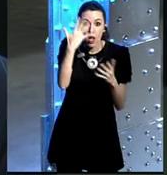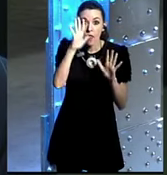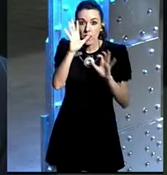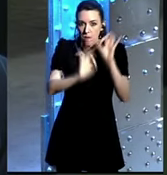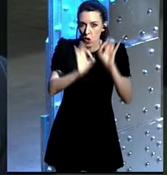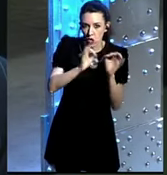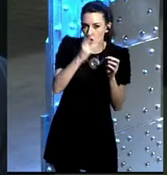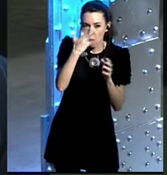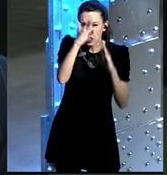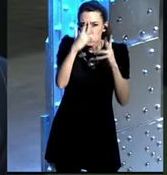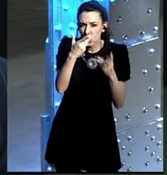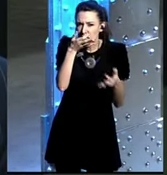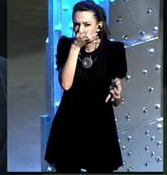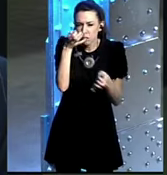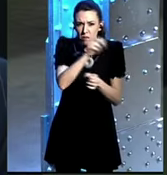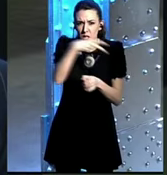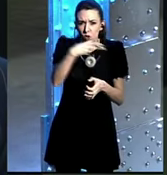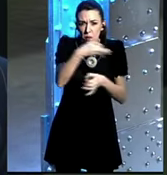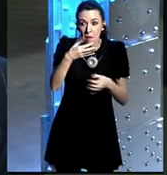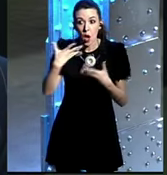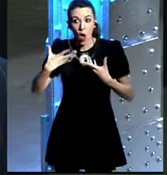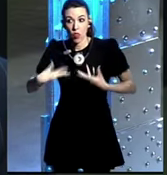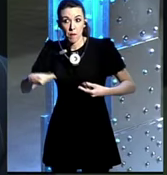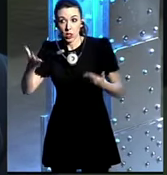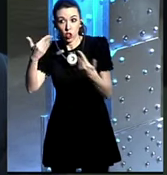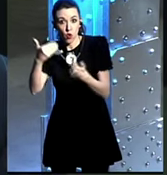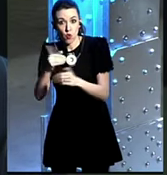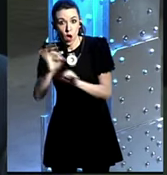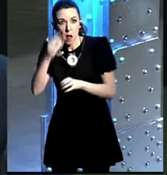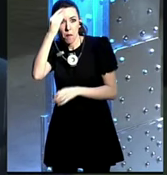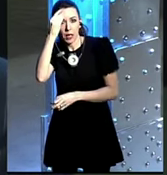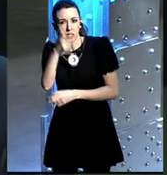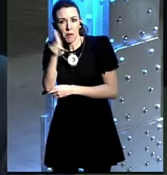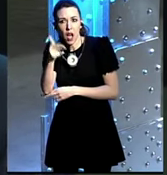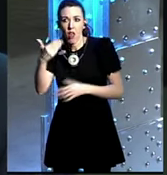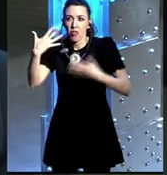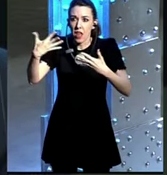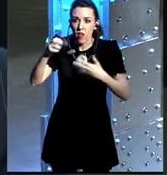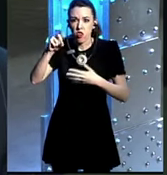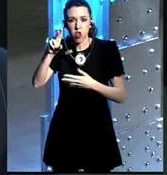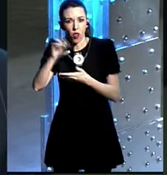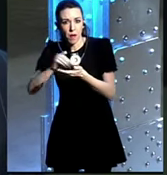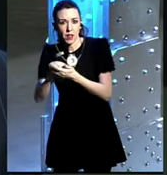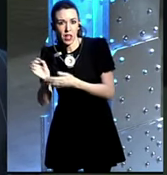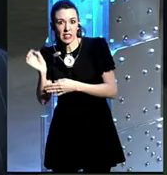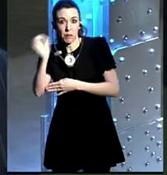menos, pero los que no estaban deprimidos pensaban que habían matado entre 10 y 12 veces más monstruos de los que realmente